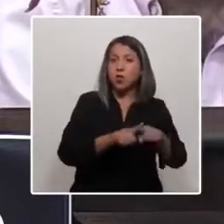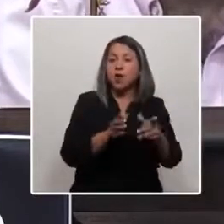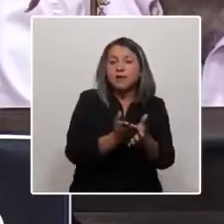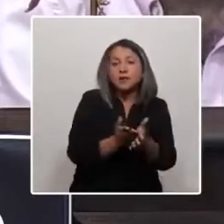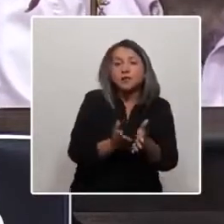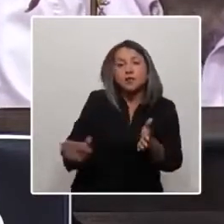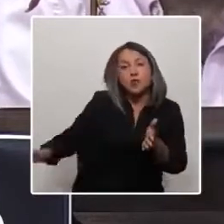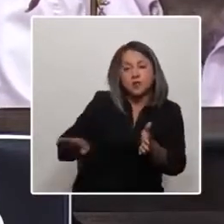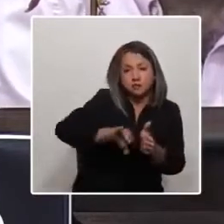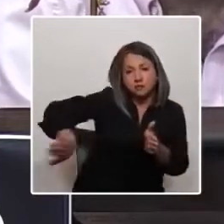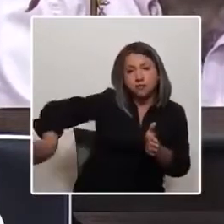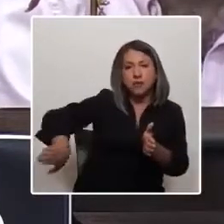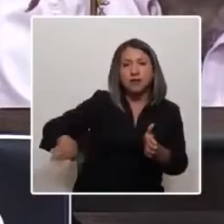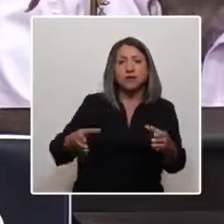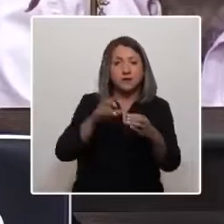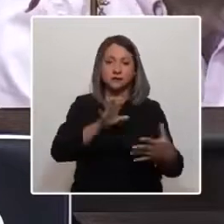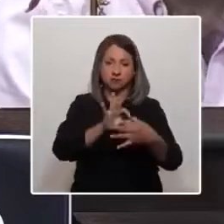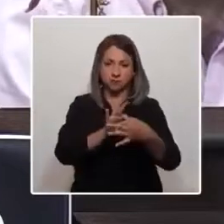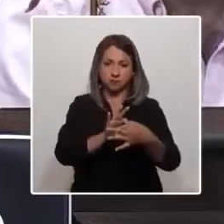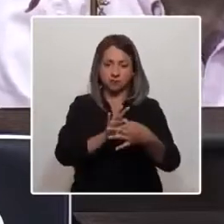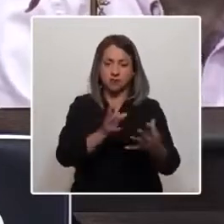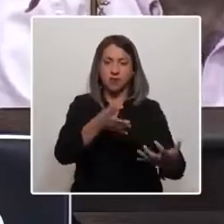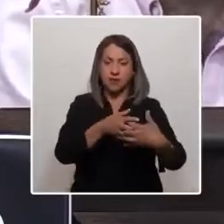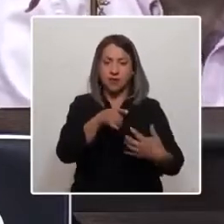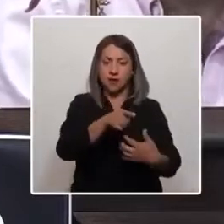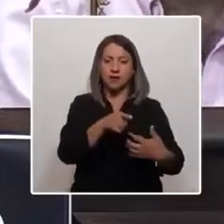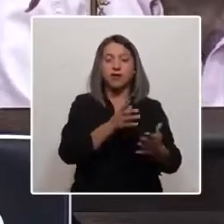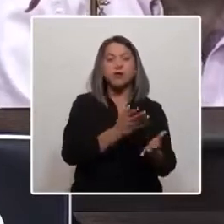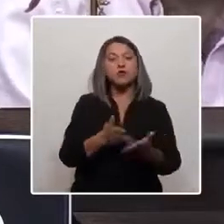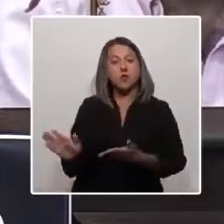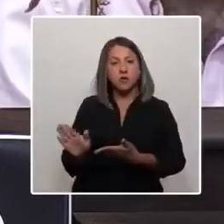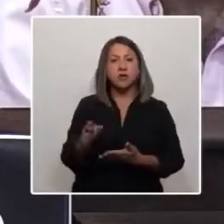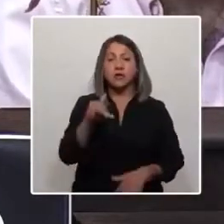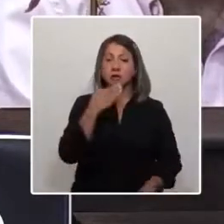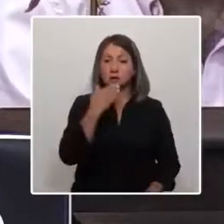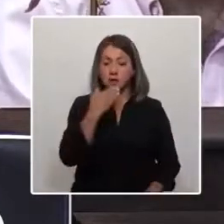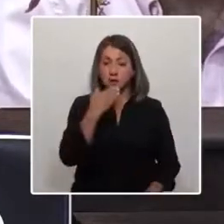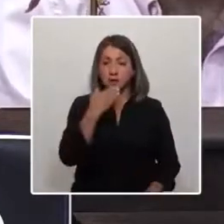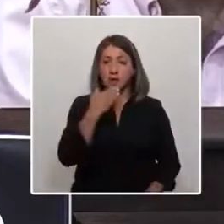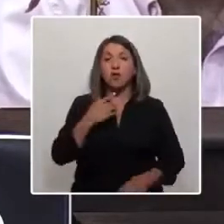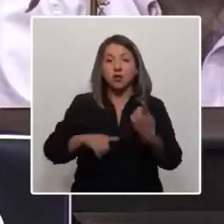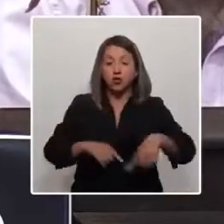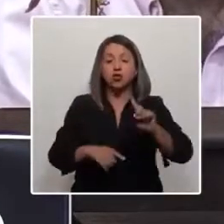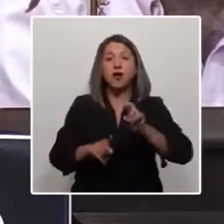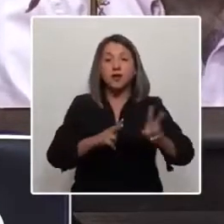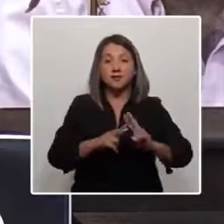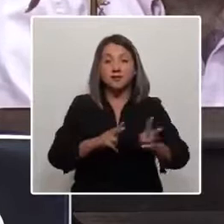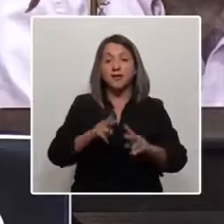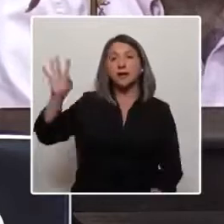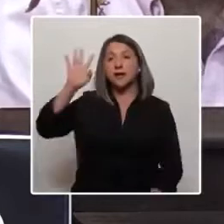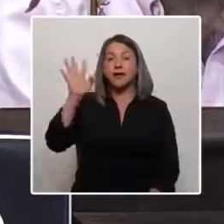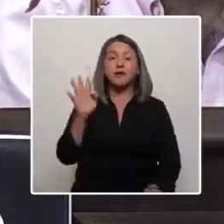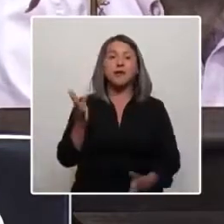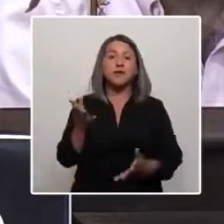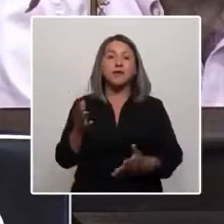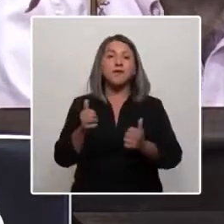los indígenas que no sean afines a él y que considera también a europeos que vienen a realizar sus fantasías delirantes